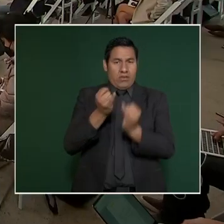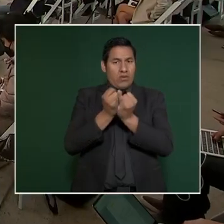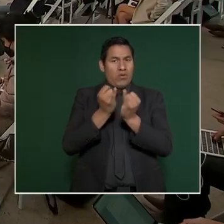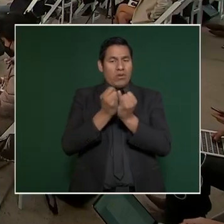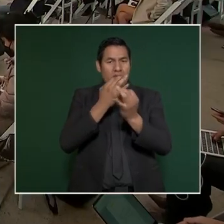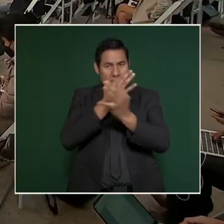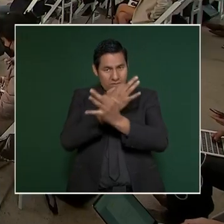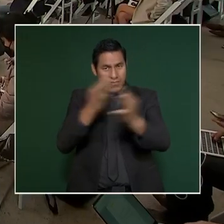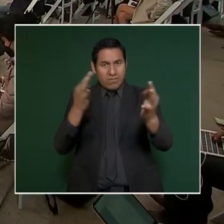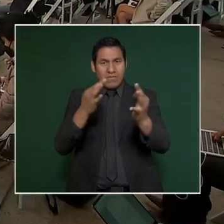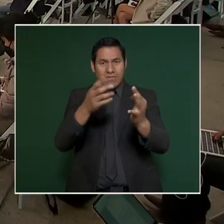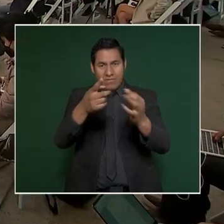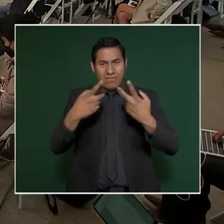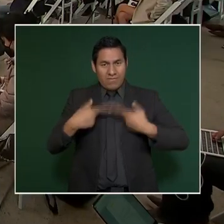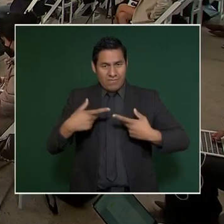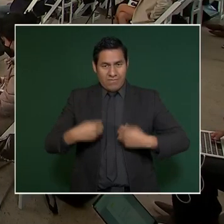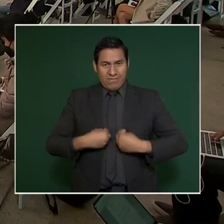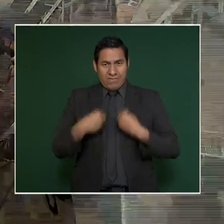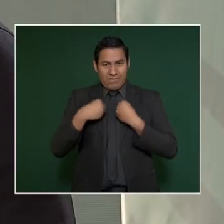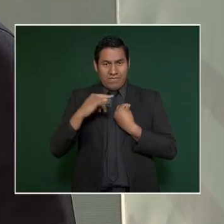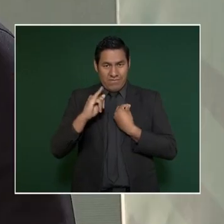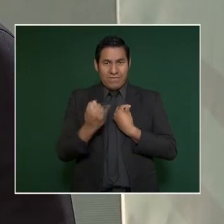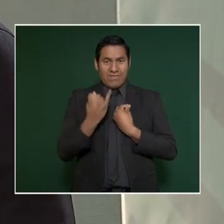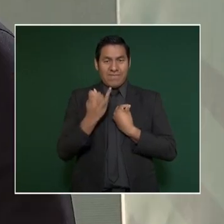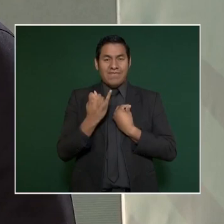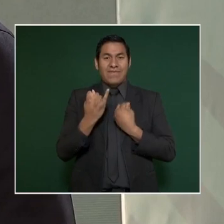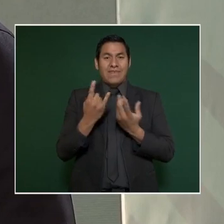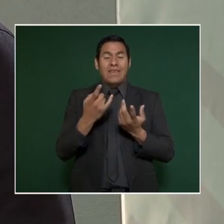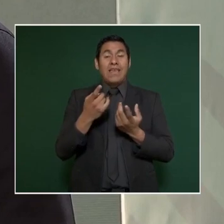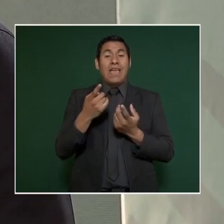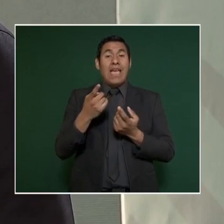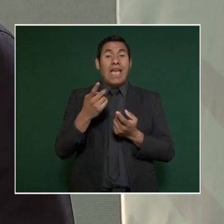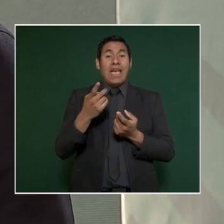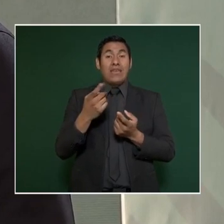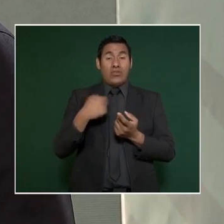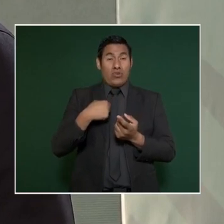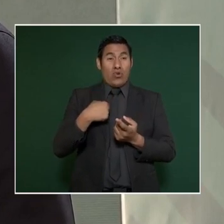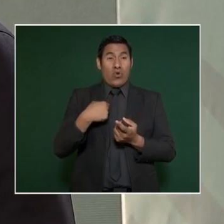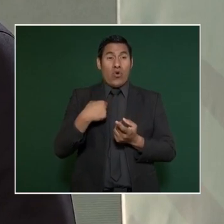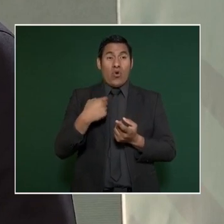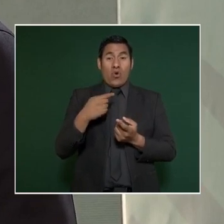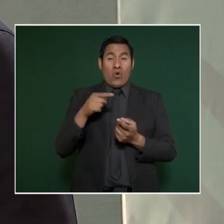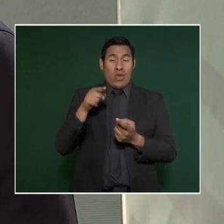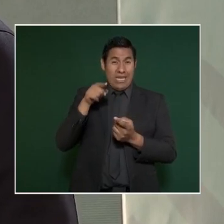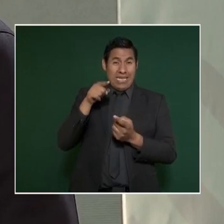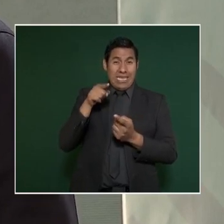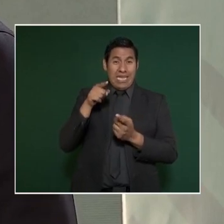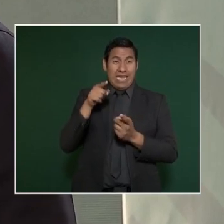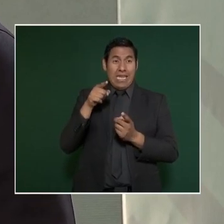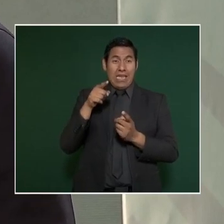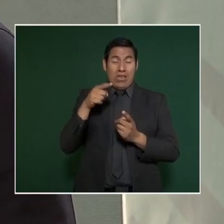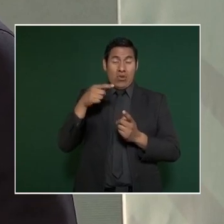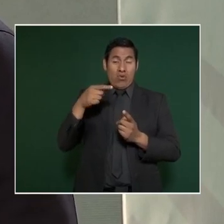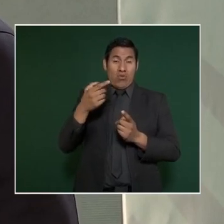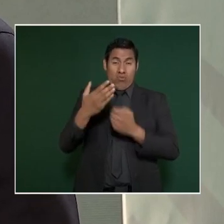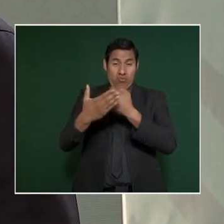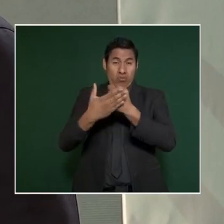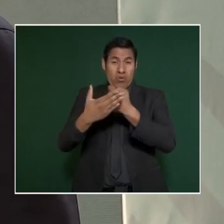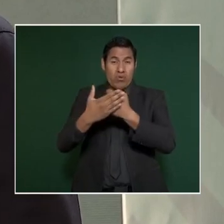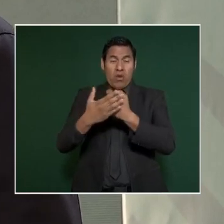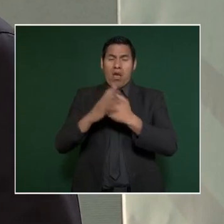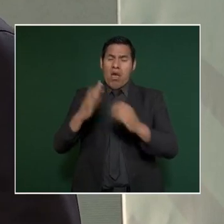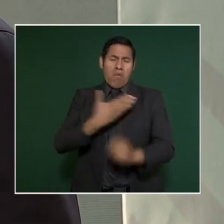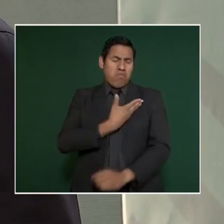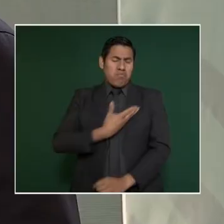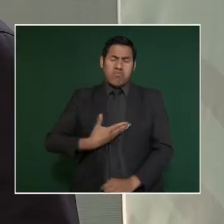la gente de Tijuana que eh antes de que yo concluya mi mandato vamos